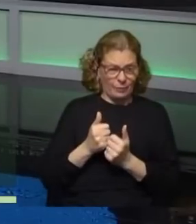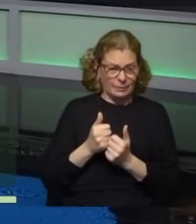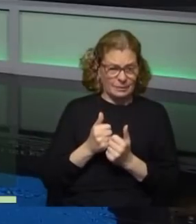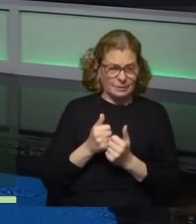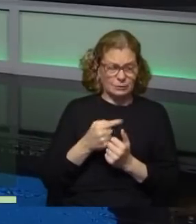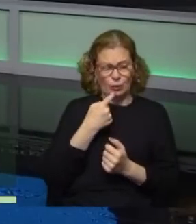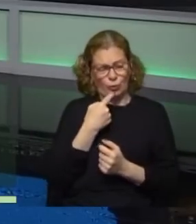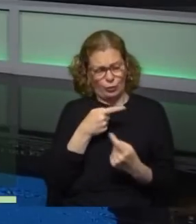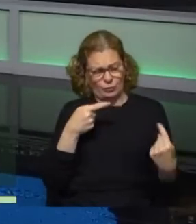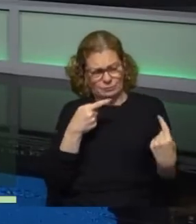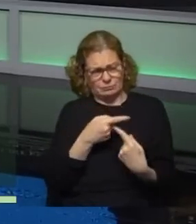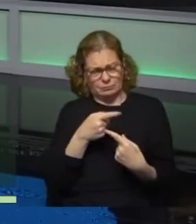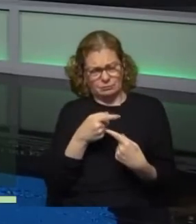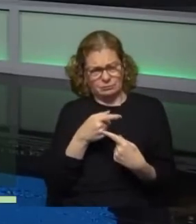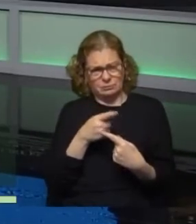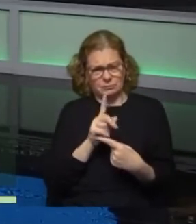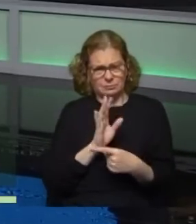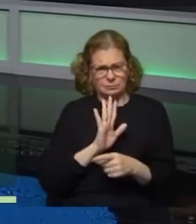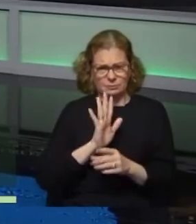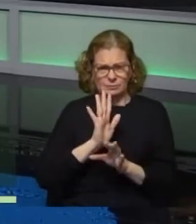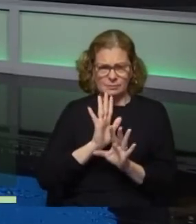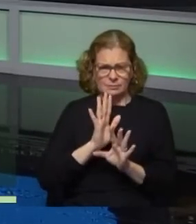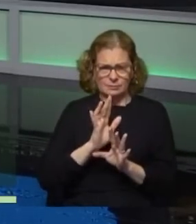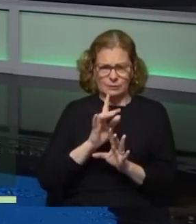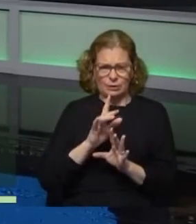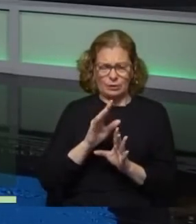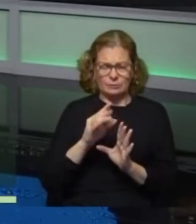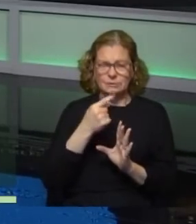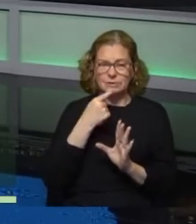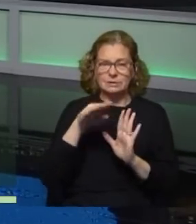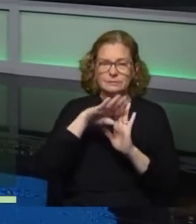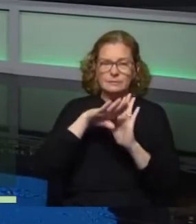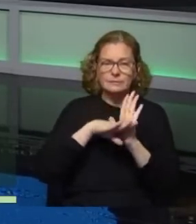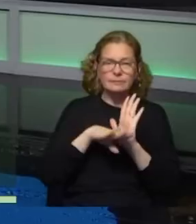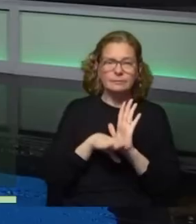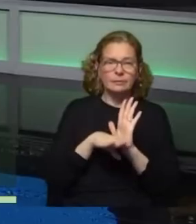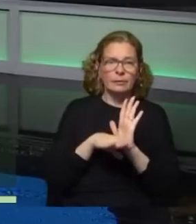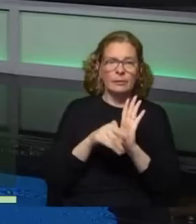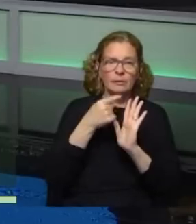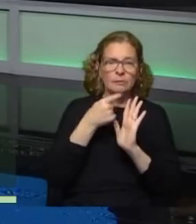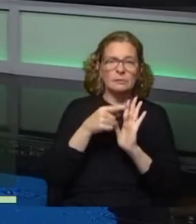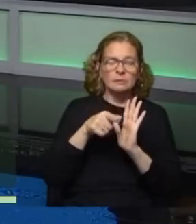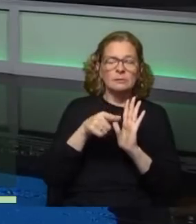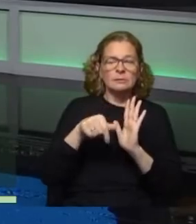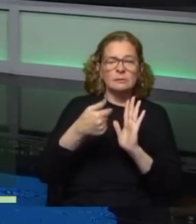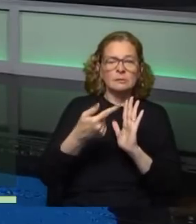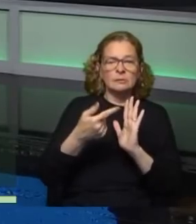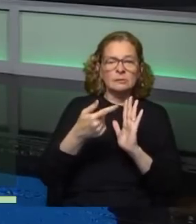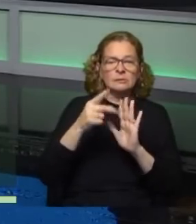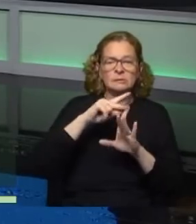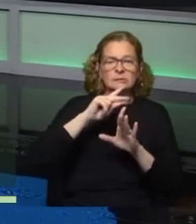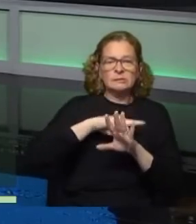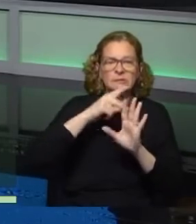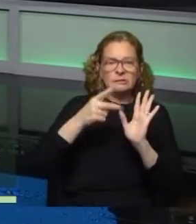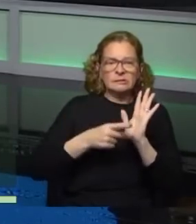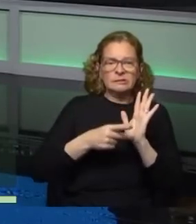increparon esta esta publicidad porque no era acorde con lo que es la normativa como decía y después otro proyecto